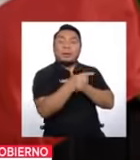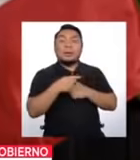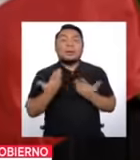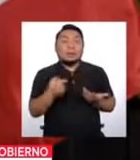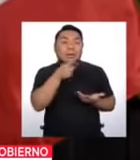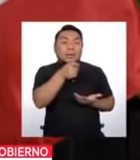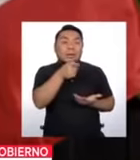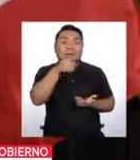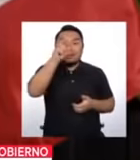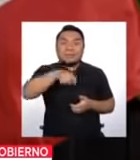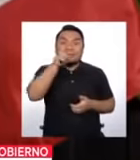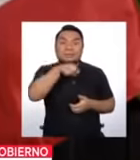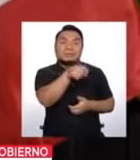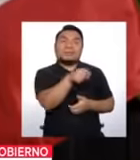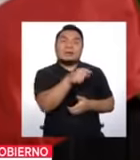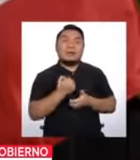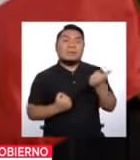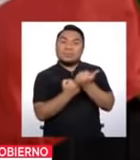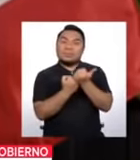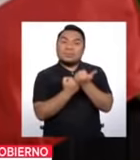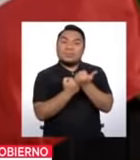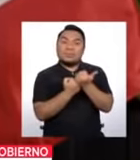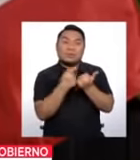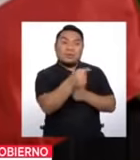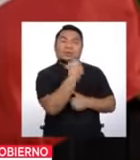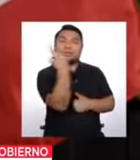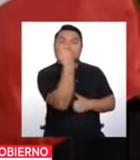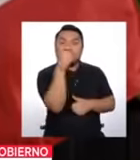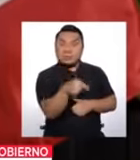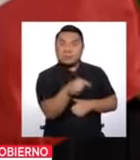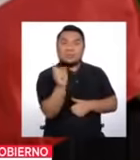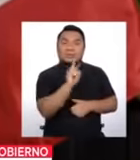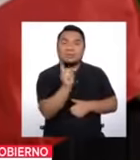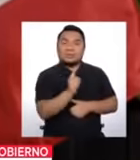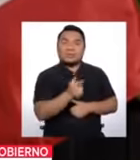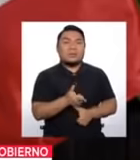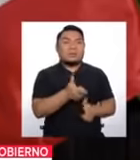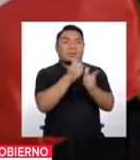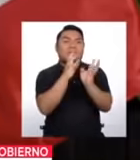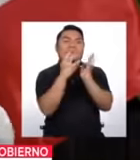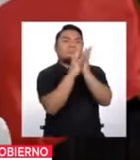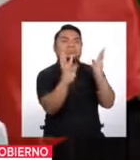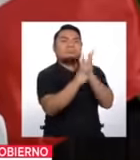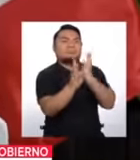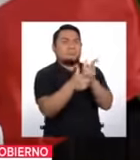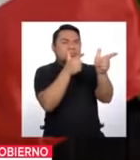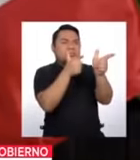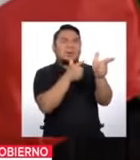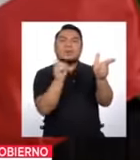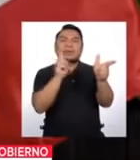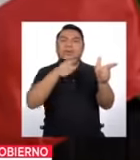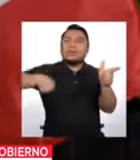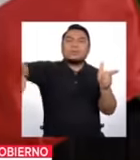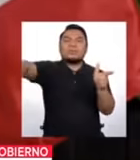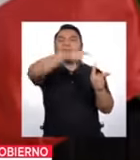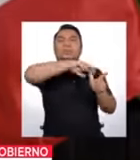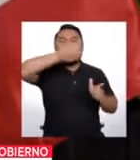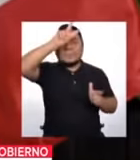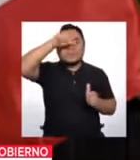guerra la ganamos no solamente con una primera línea, la ganamos con todo un